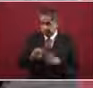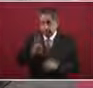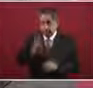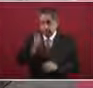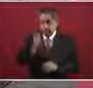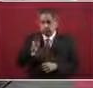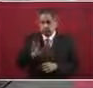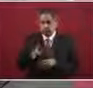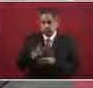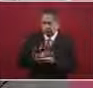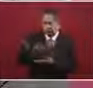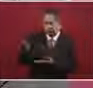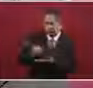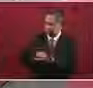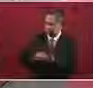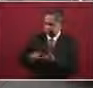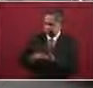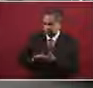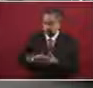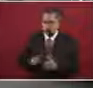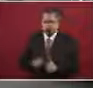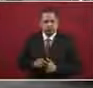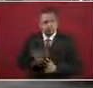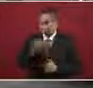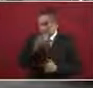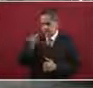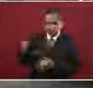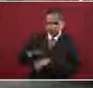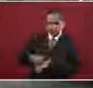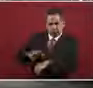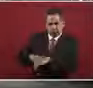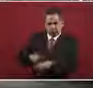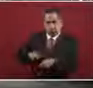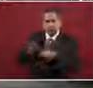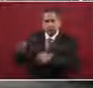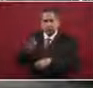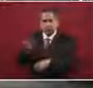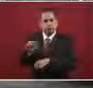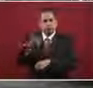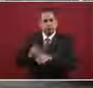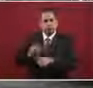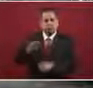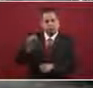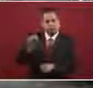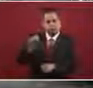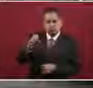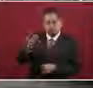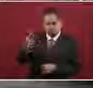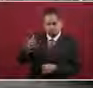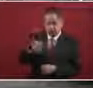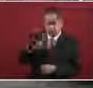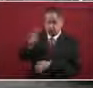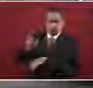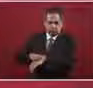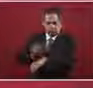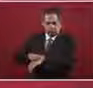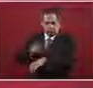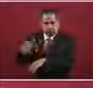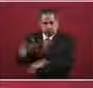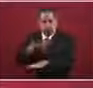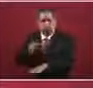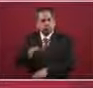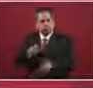toma nota y se le informa al secretario de Educación